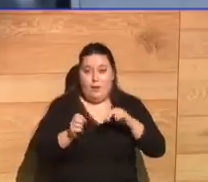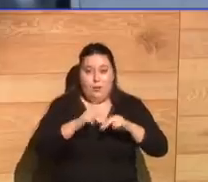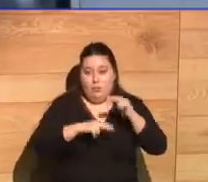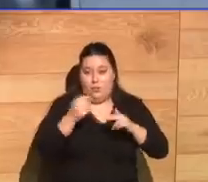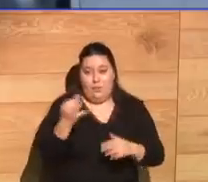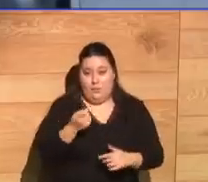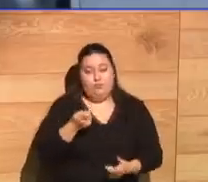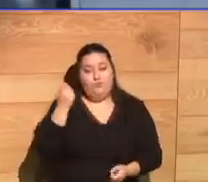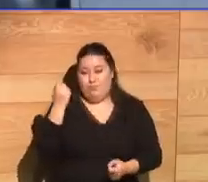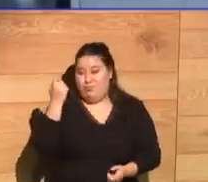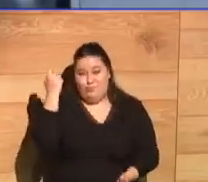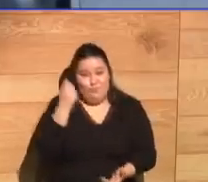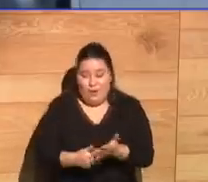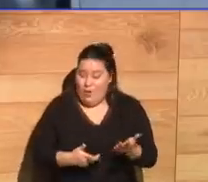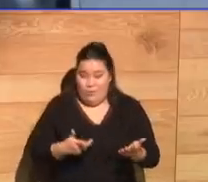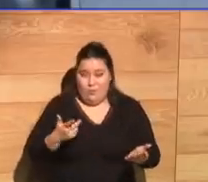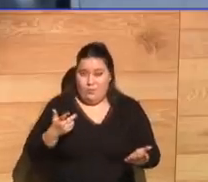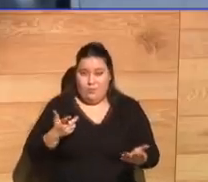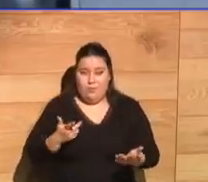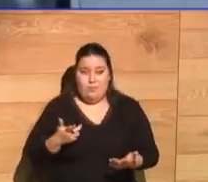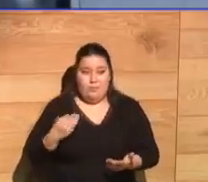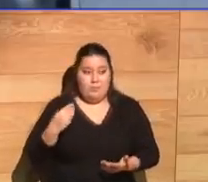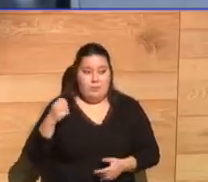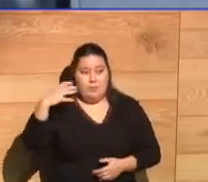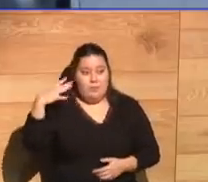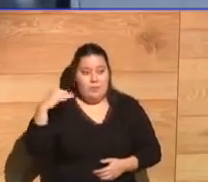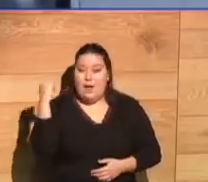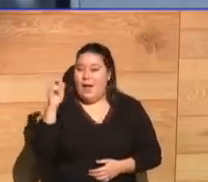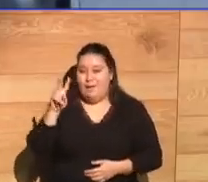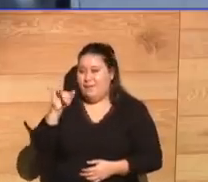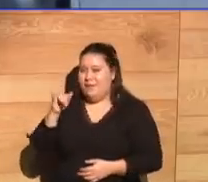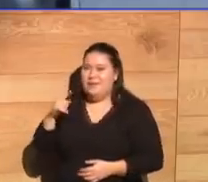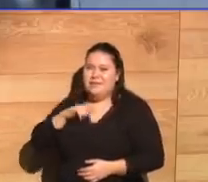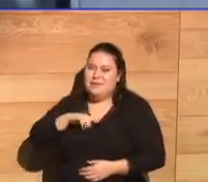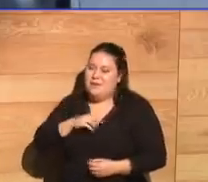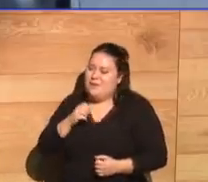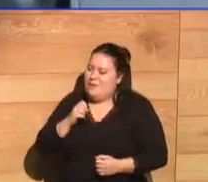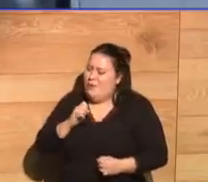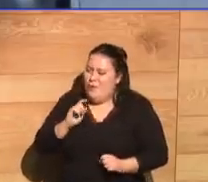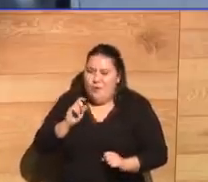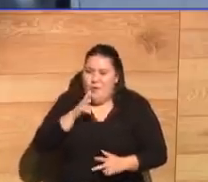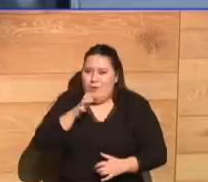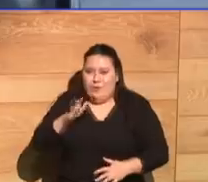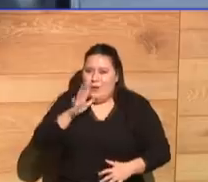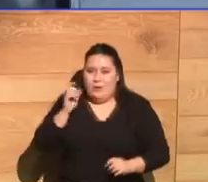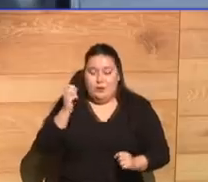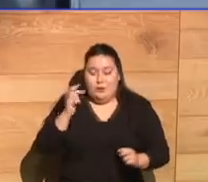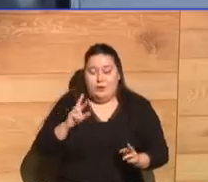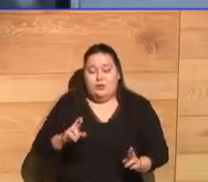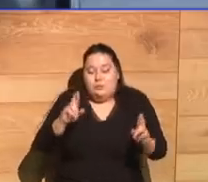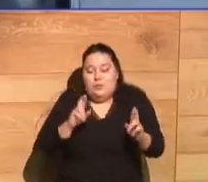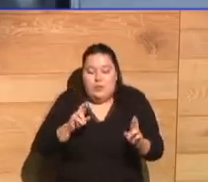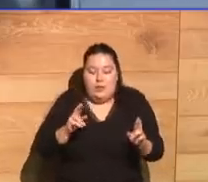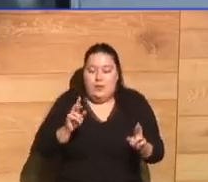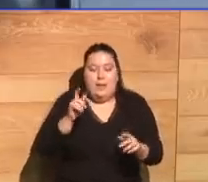muy caro, eso es enormemente caro. Uf. Y la luz, efectivamente... Javi, lo está pasando fatal con el chorreo de dinero. Espero que fuera un éxito. A ver qué decimos,